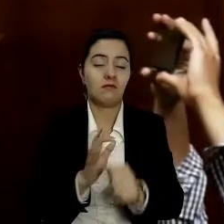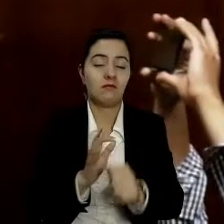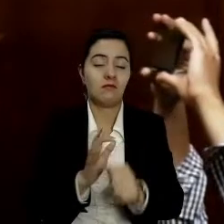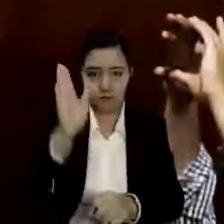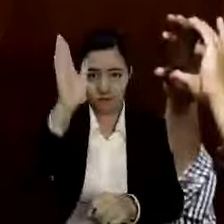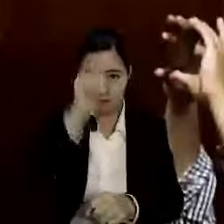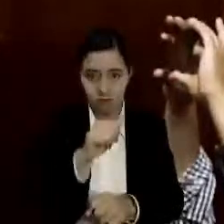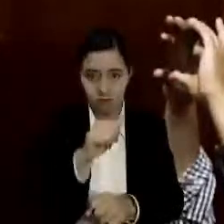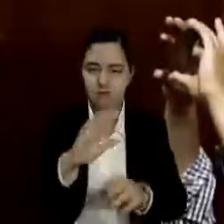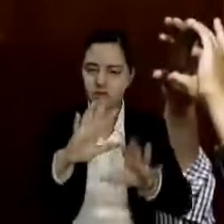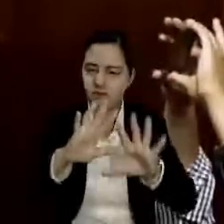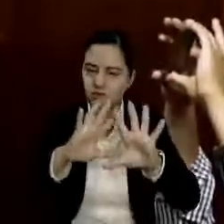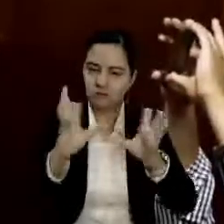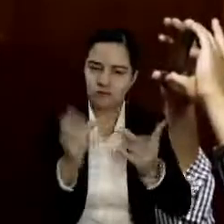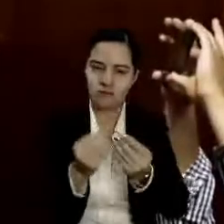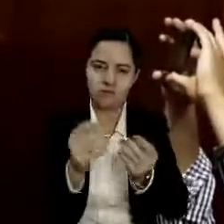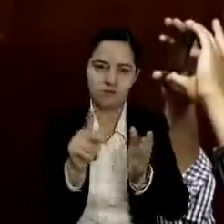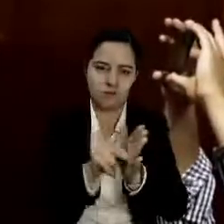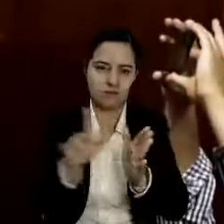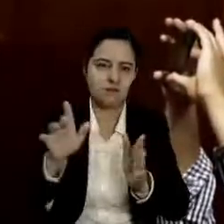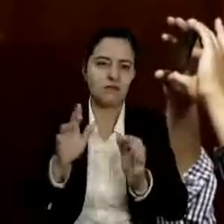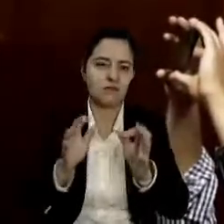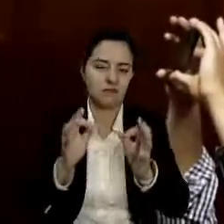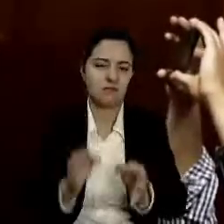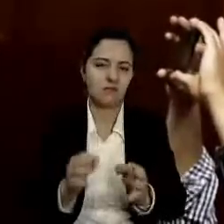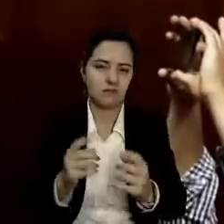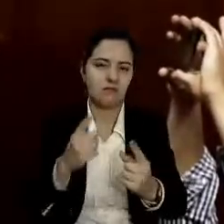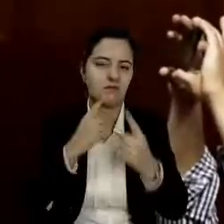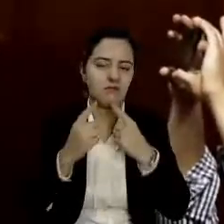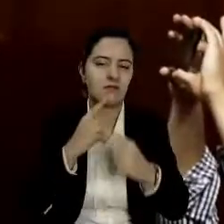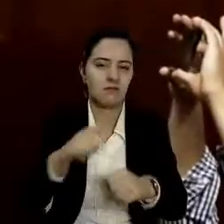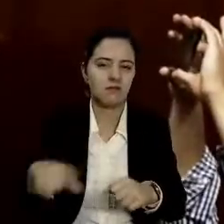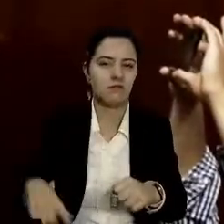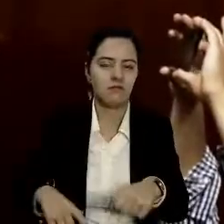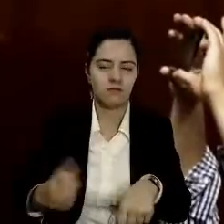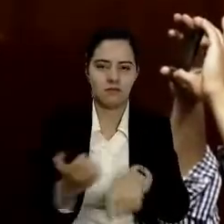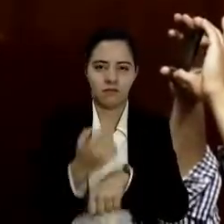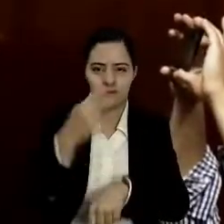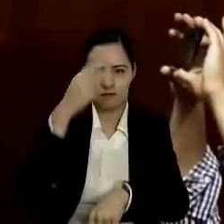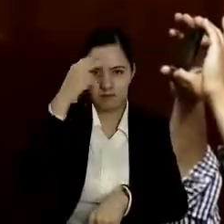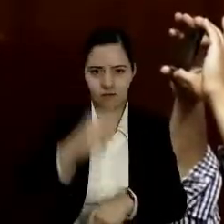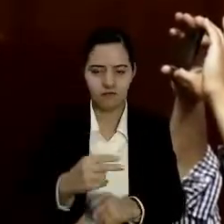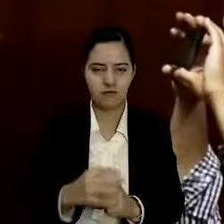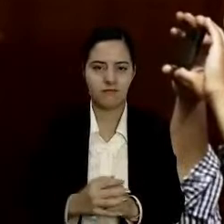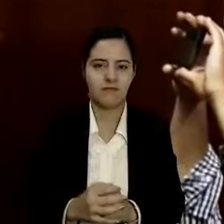íntegro en el periódico oficial Gaceta de Gobierno del Estado de México.